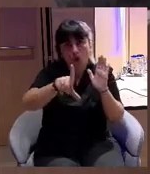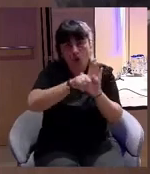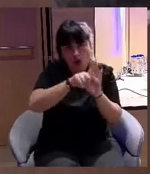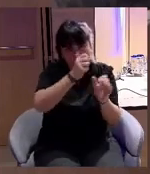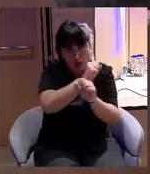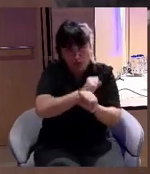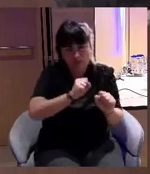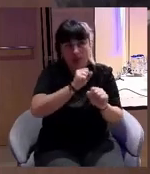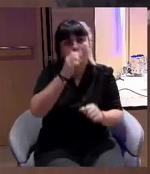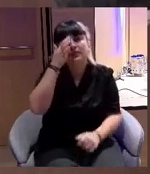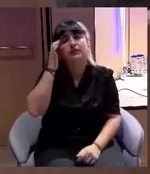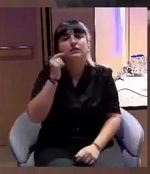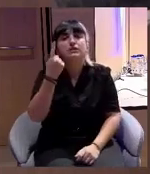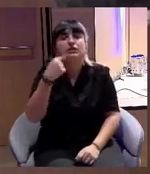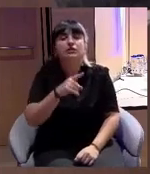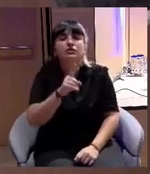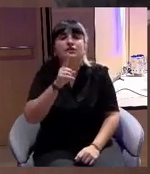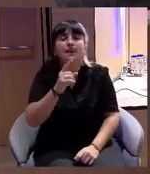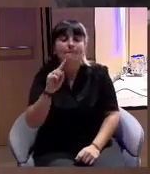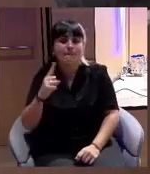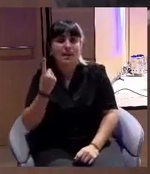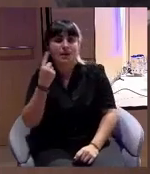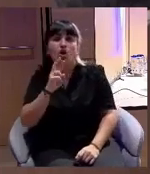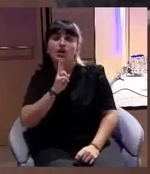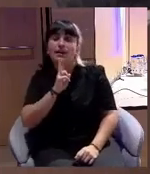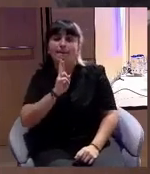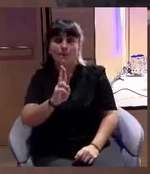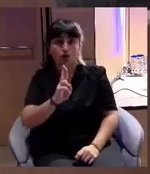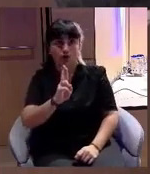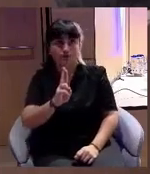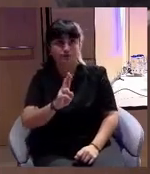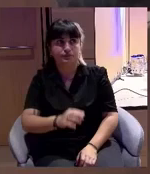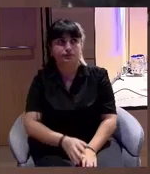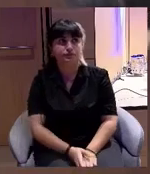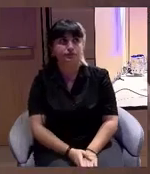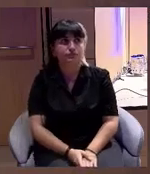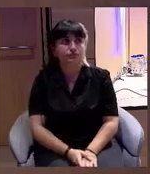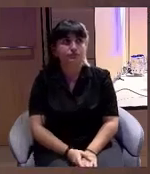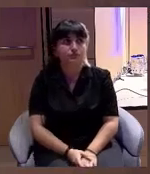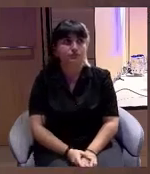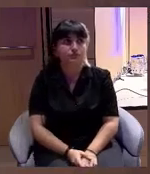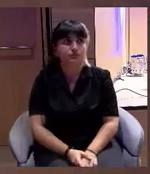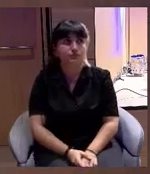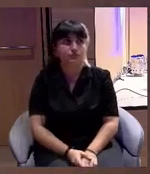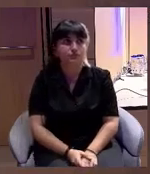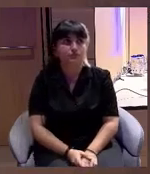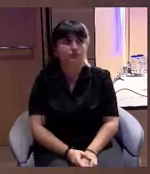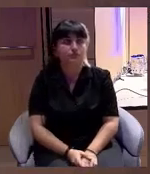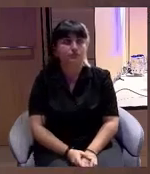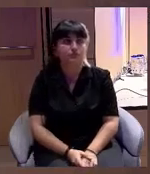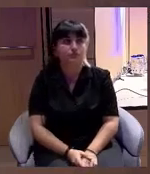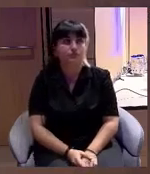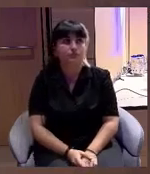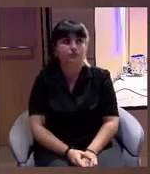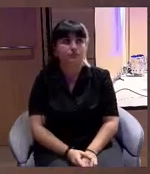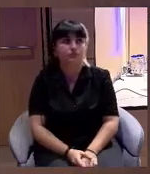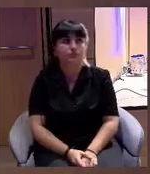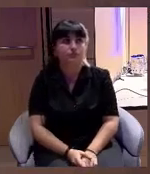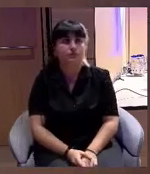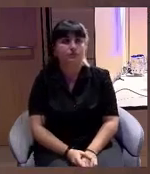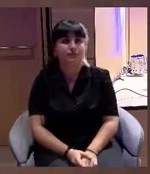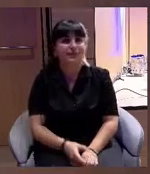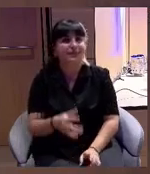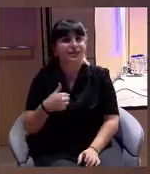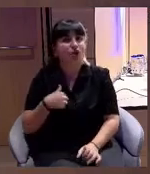e voy primero con la pregunta del estándar en realidad le tendría que le tendría que pasar el micrófono al